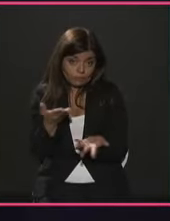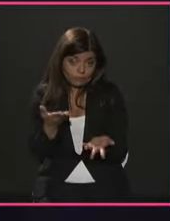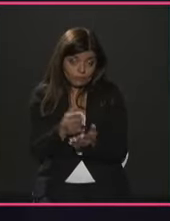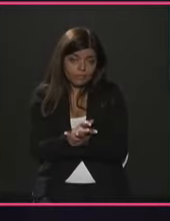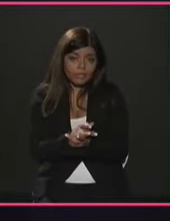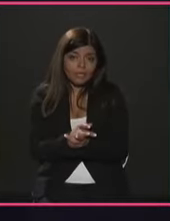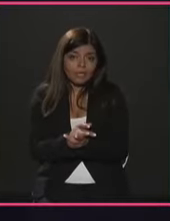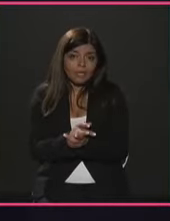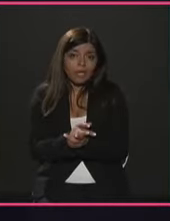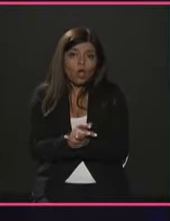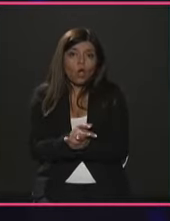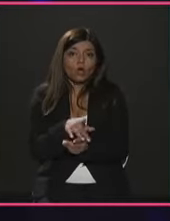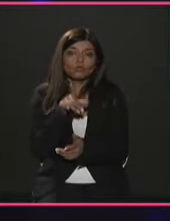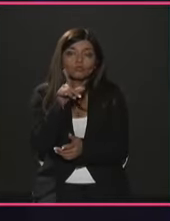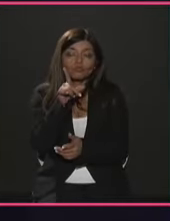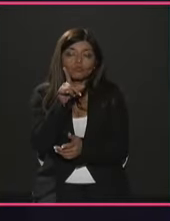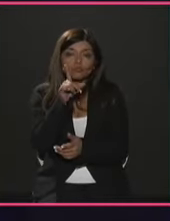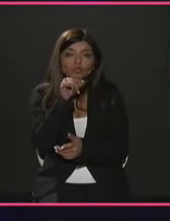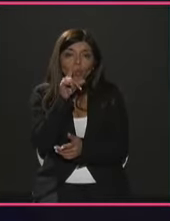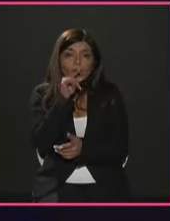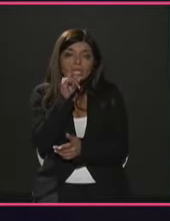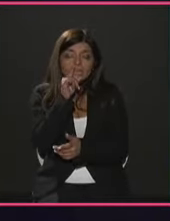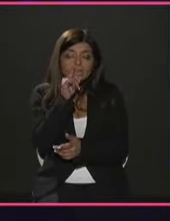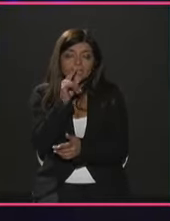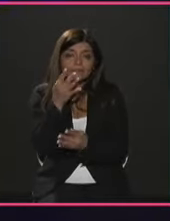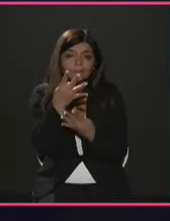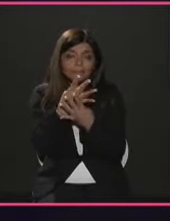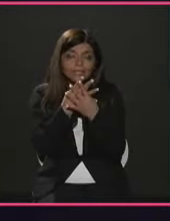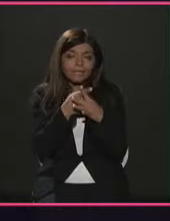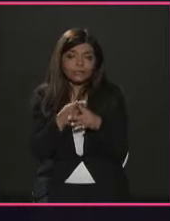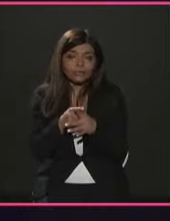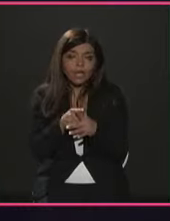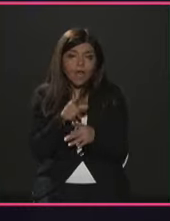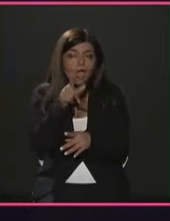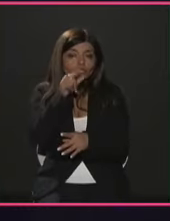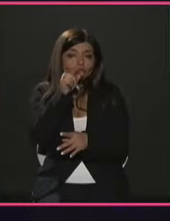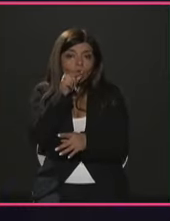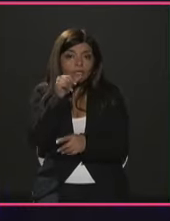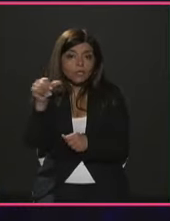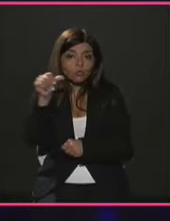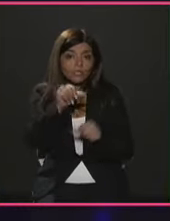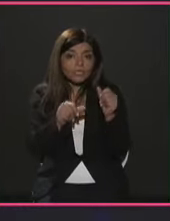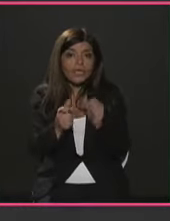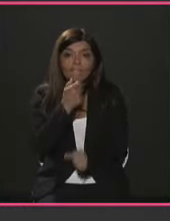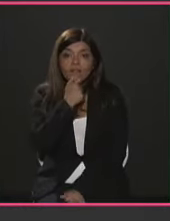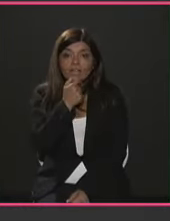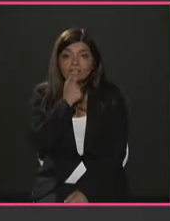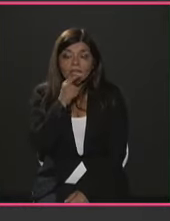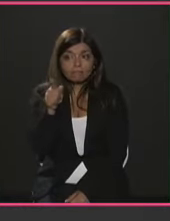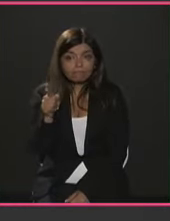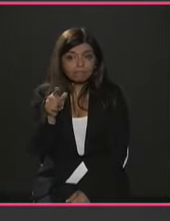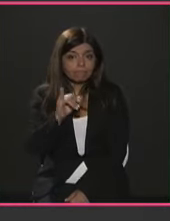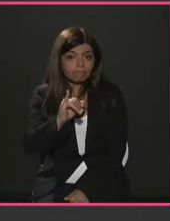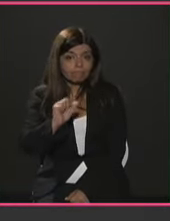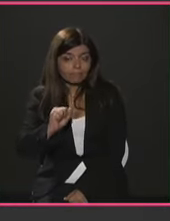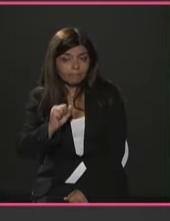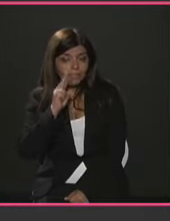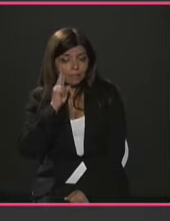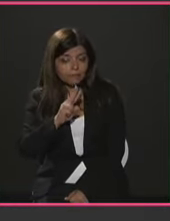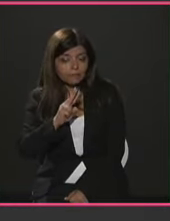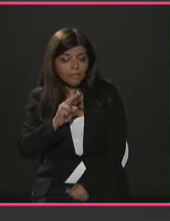hubo un tweet un día de un científico británico que gracias a la Inteligencia artificial había